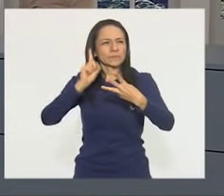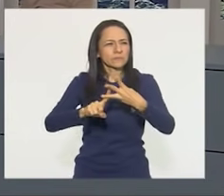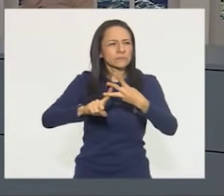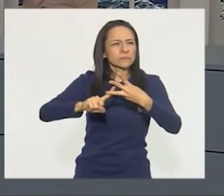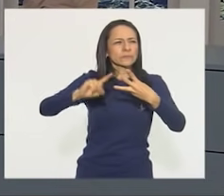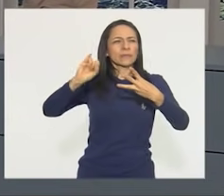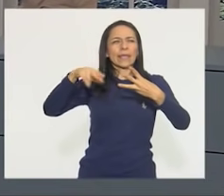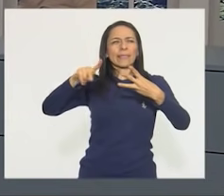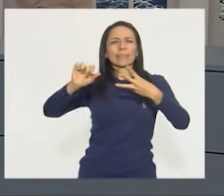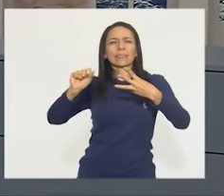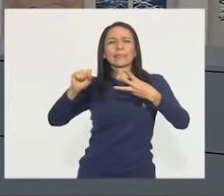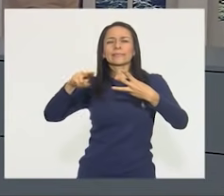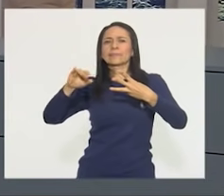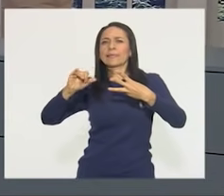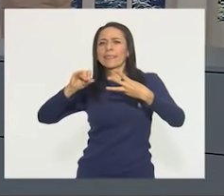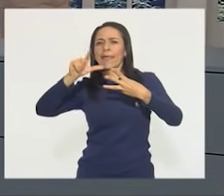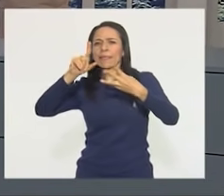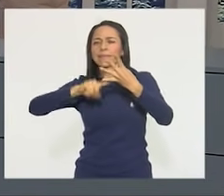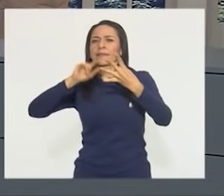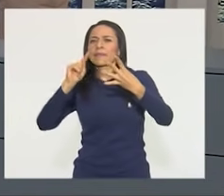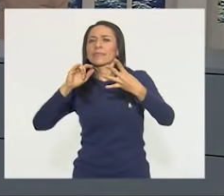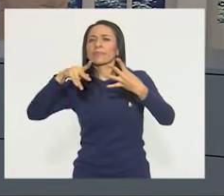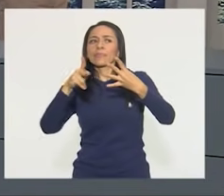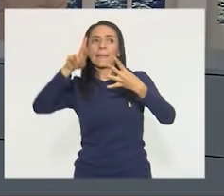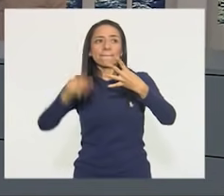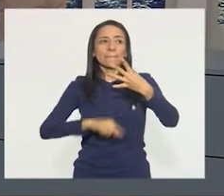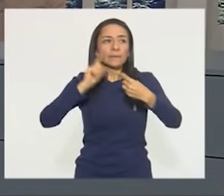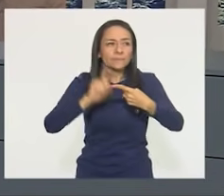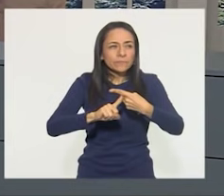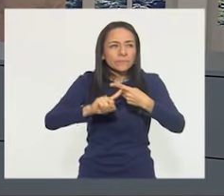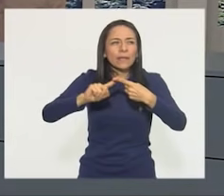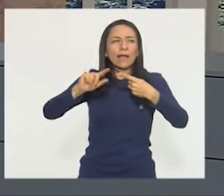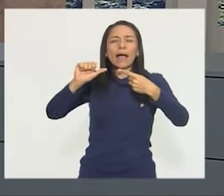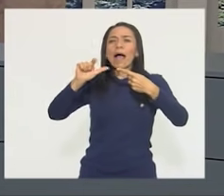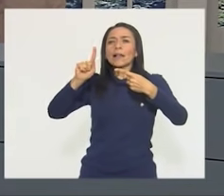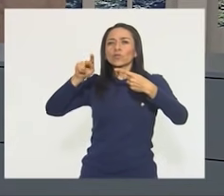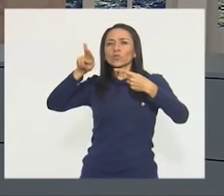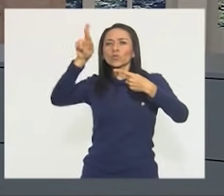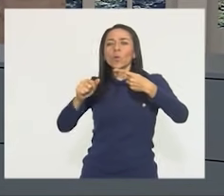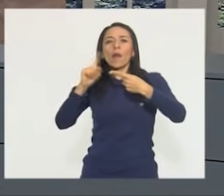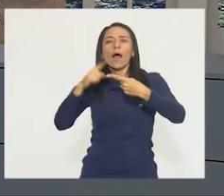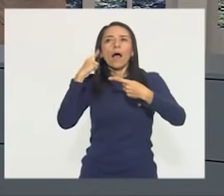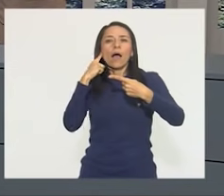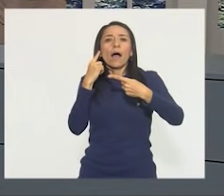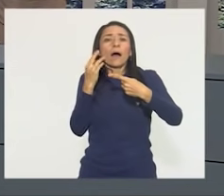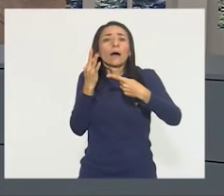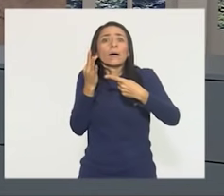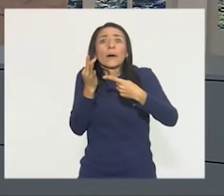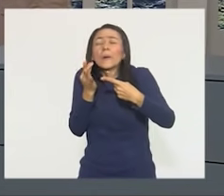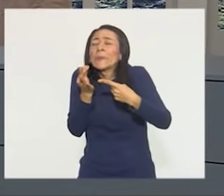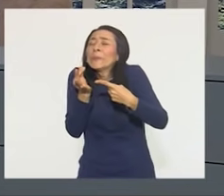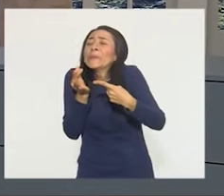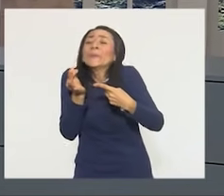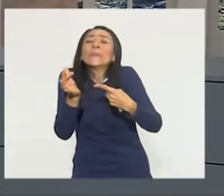tener, puede ser agudo o grave.